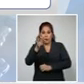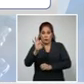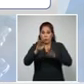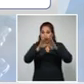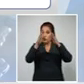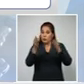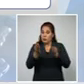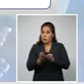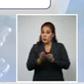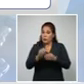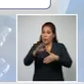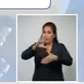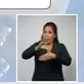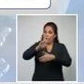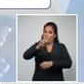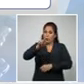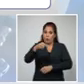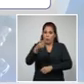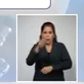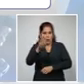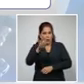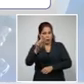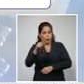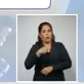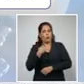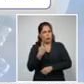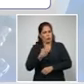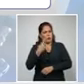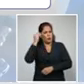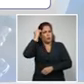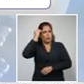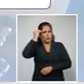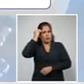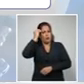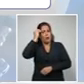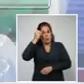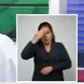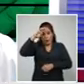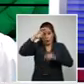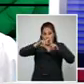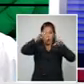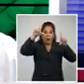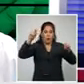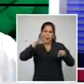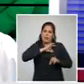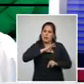2,41, pero una letalidad elevada para nuestro país.